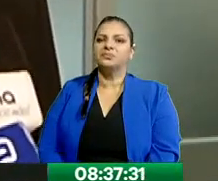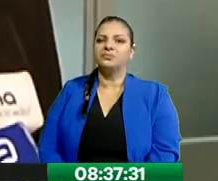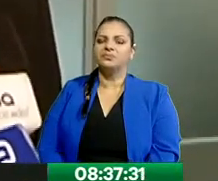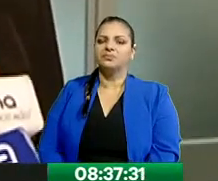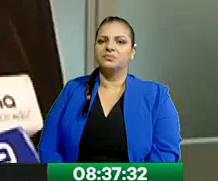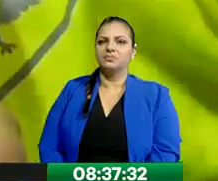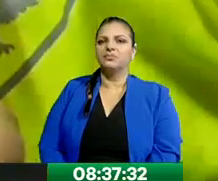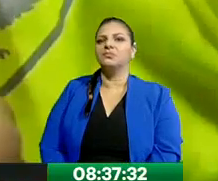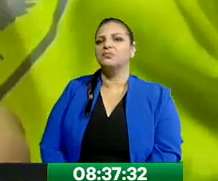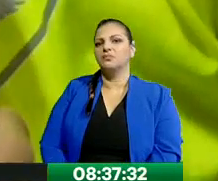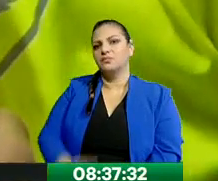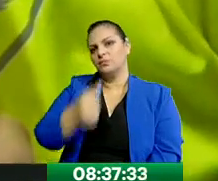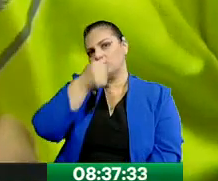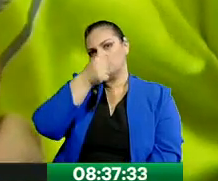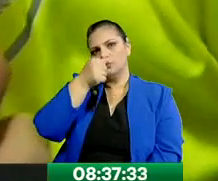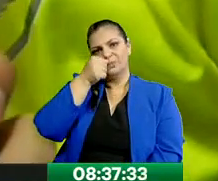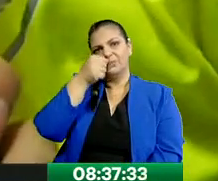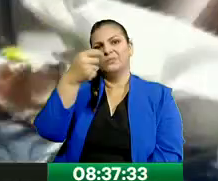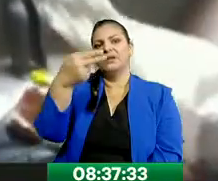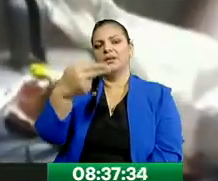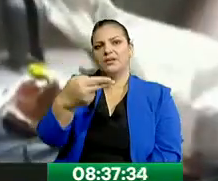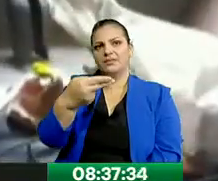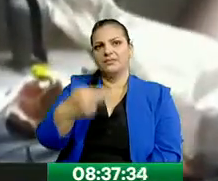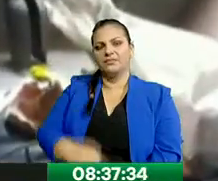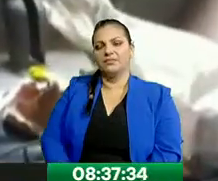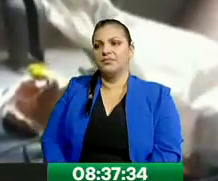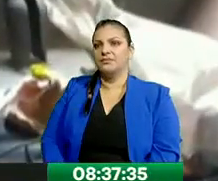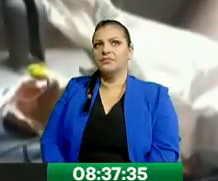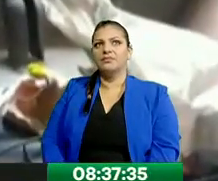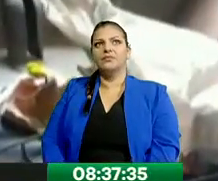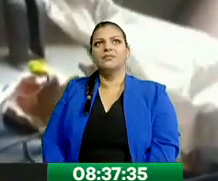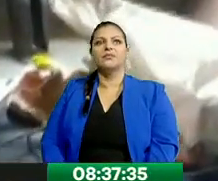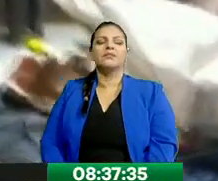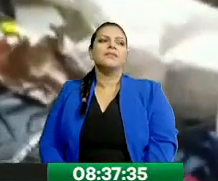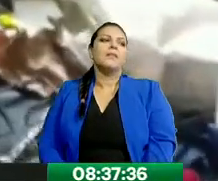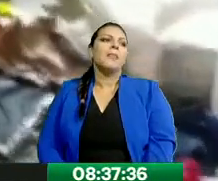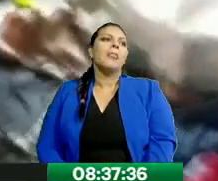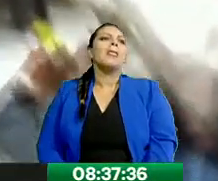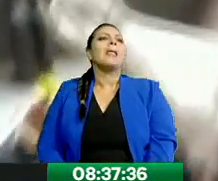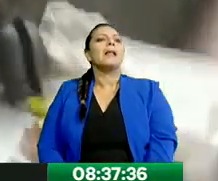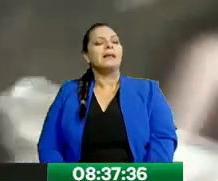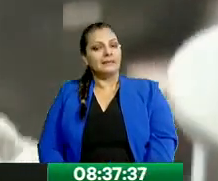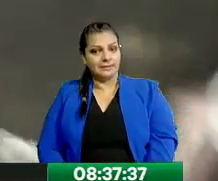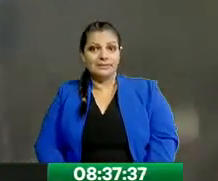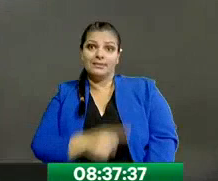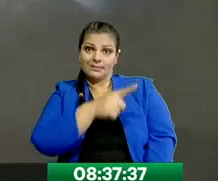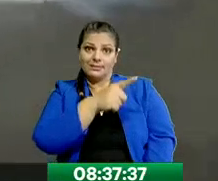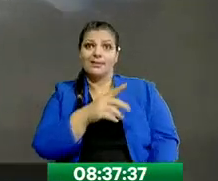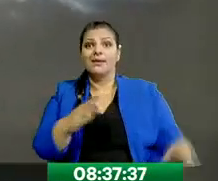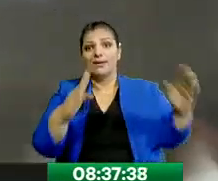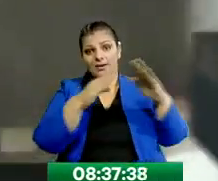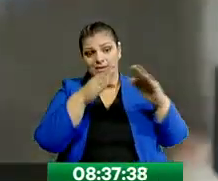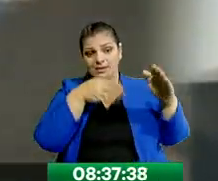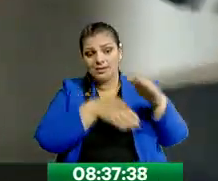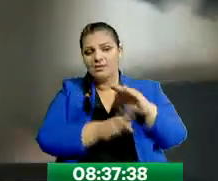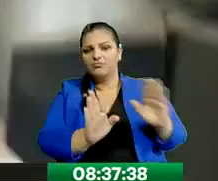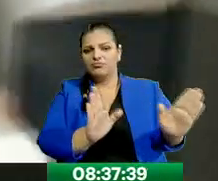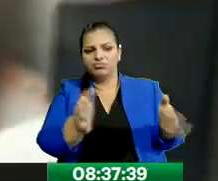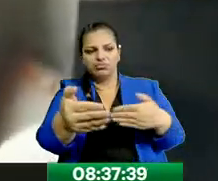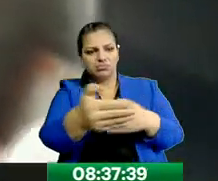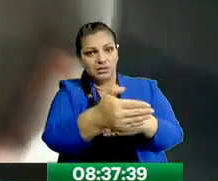probablemente heroína. Y al interior del inmueble, en uno de los compartimentos que hace como dormitorio, se